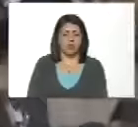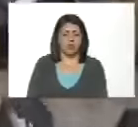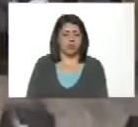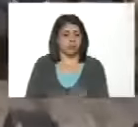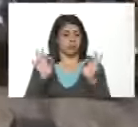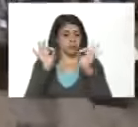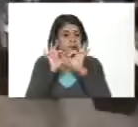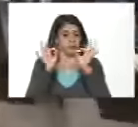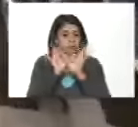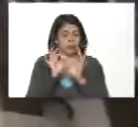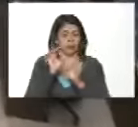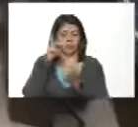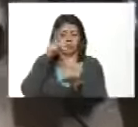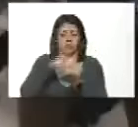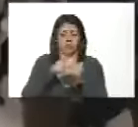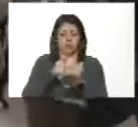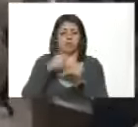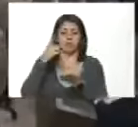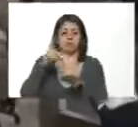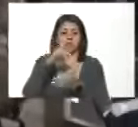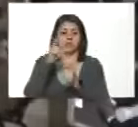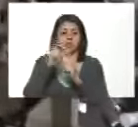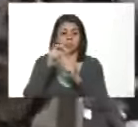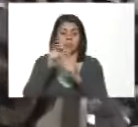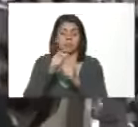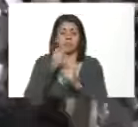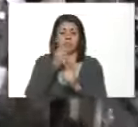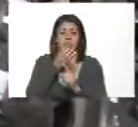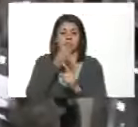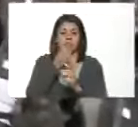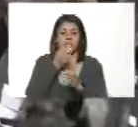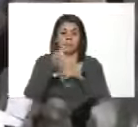¿No está nadie más anotando derecho a palabra?